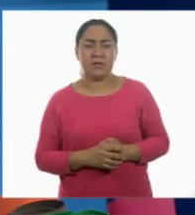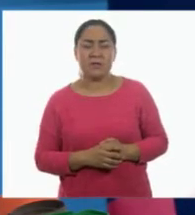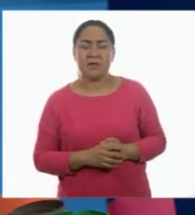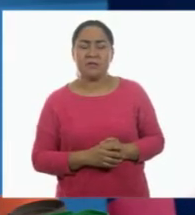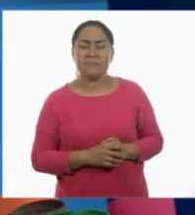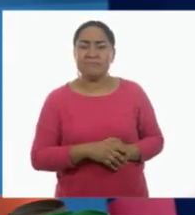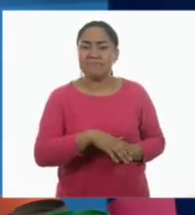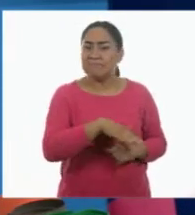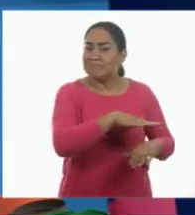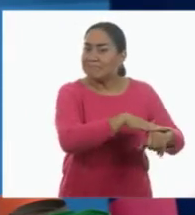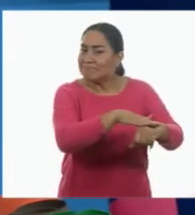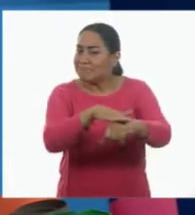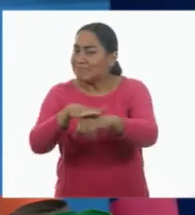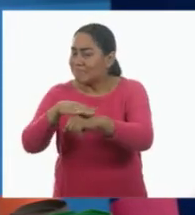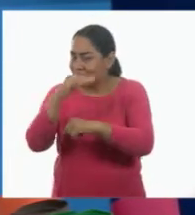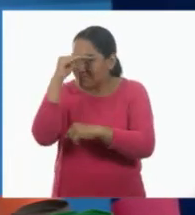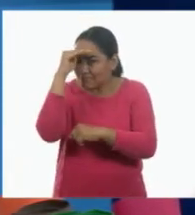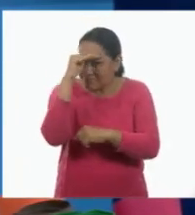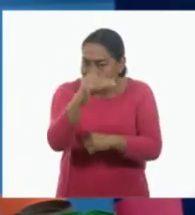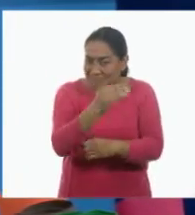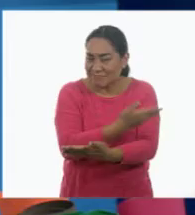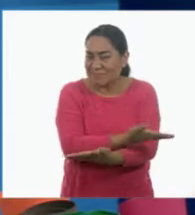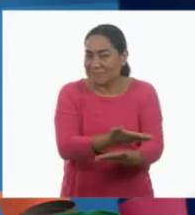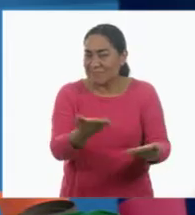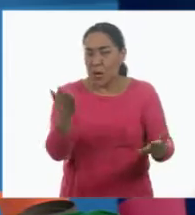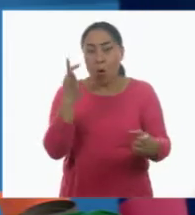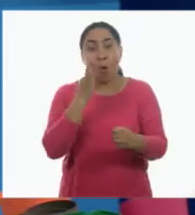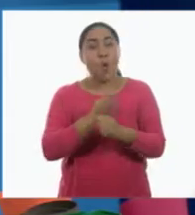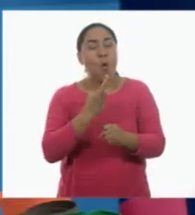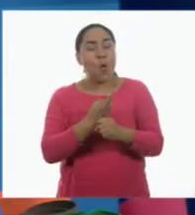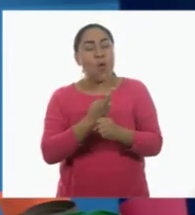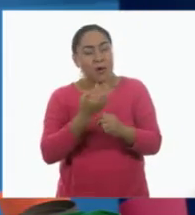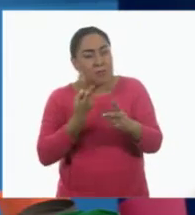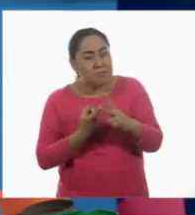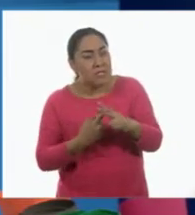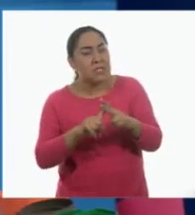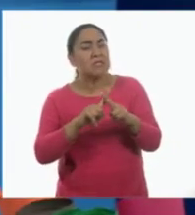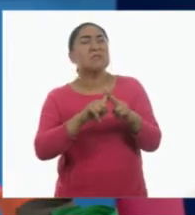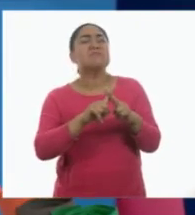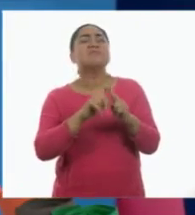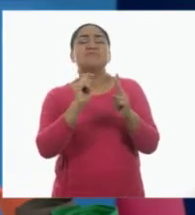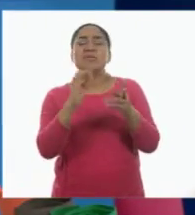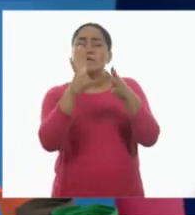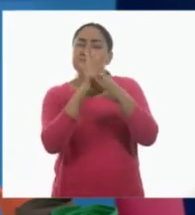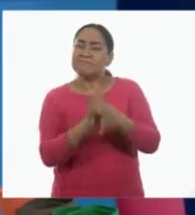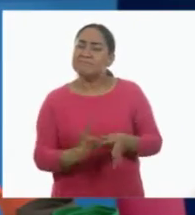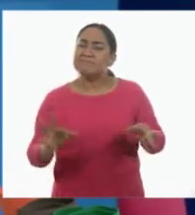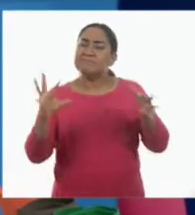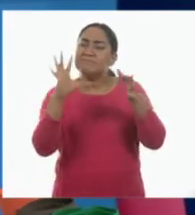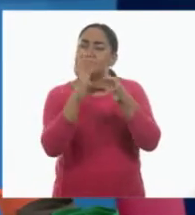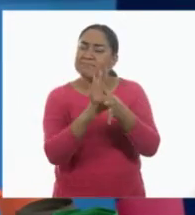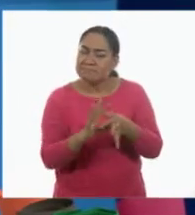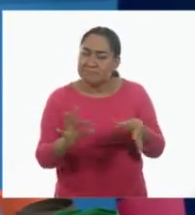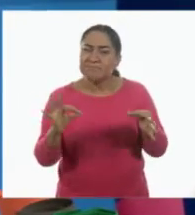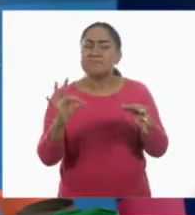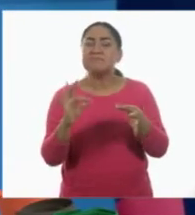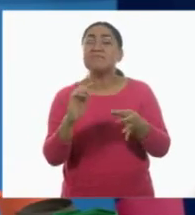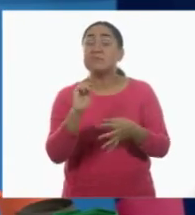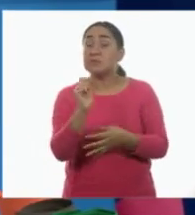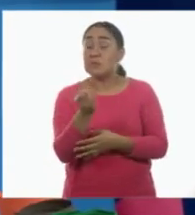Señoras y señores, vamos a escuchar una emisión más